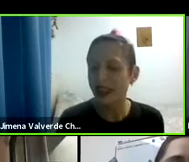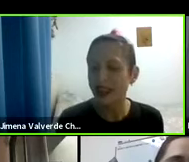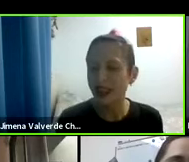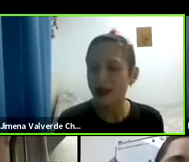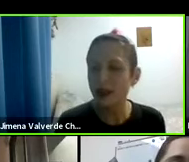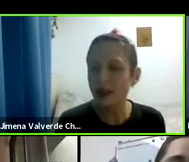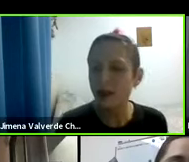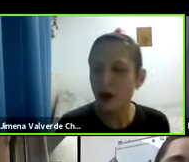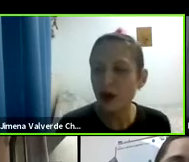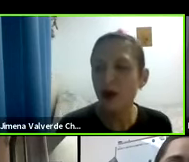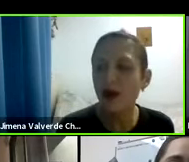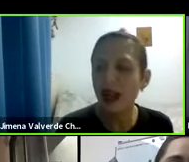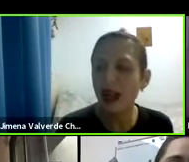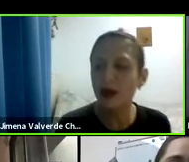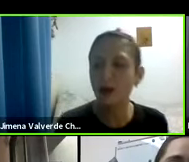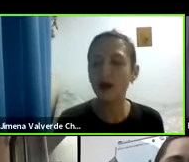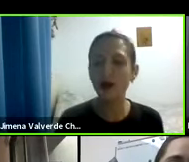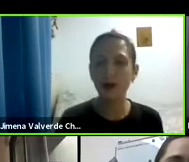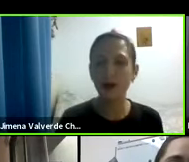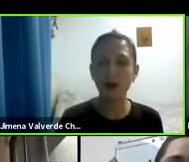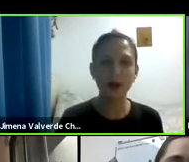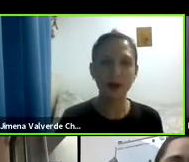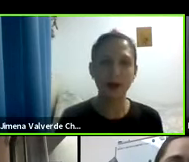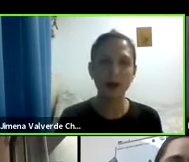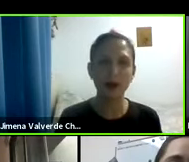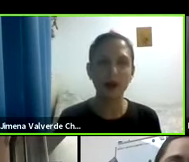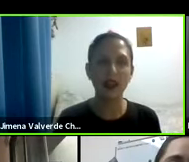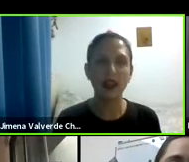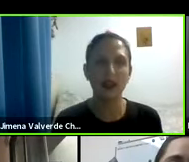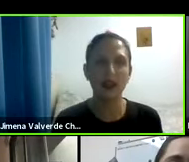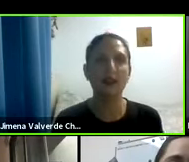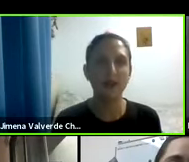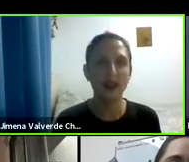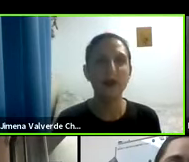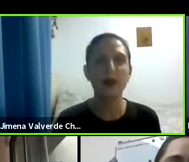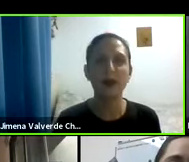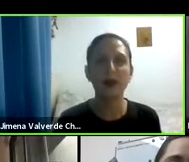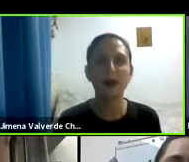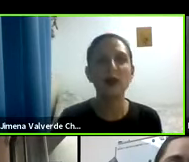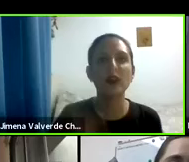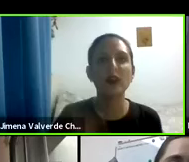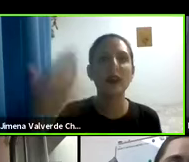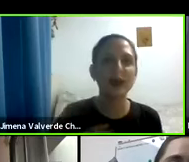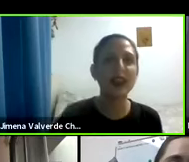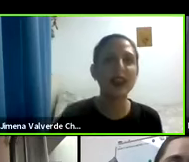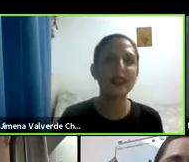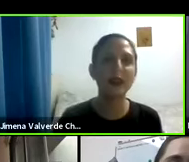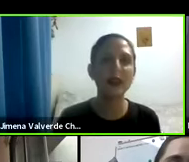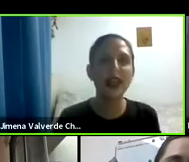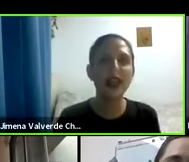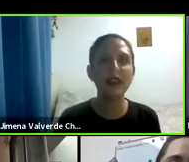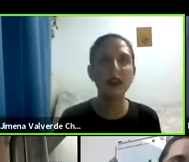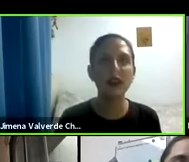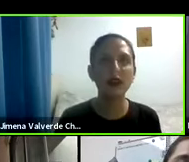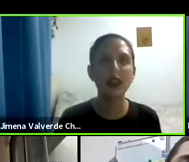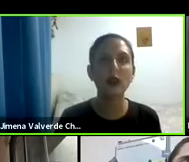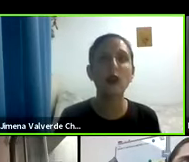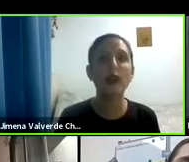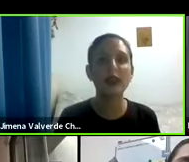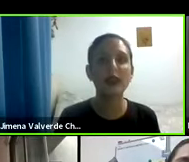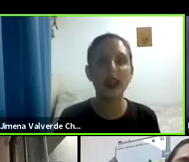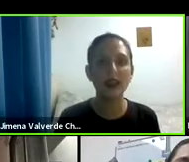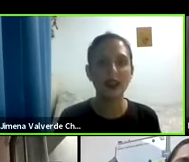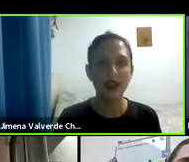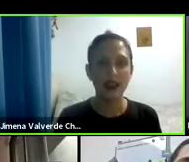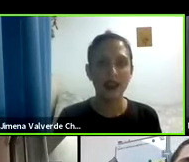entonces un poco como abogando por lo por por por por lo que verdad por por un poco sobre lo del tema de la salud mental y viendo que en el